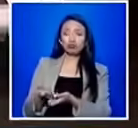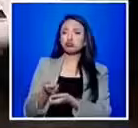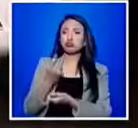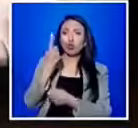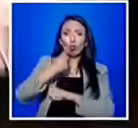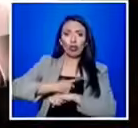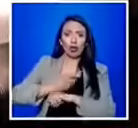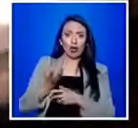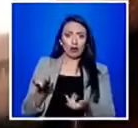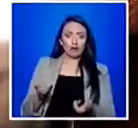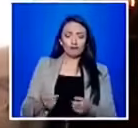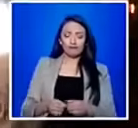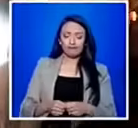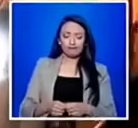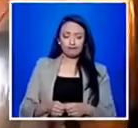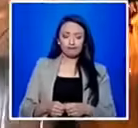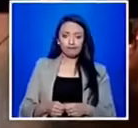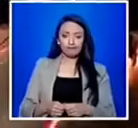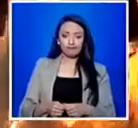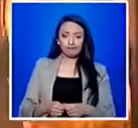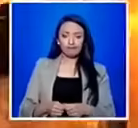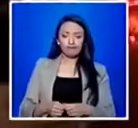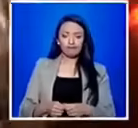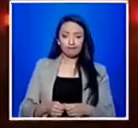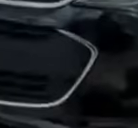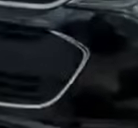de 24 horas.